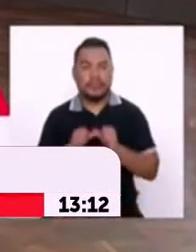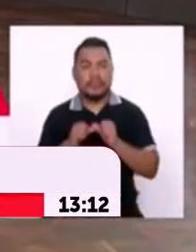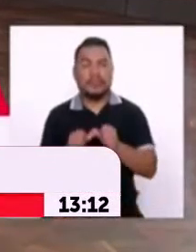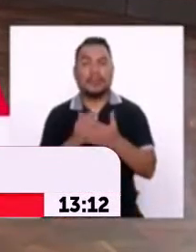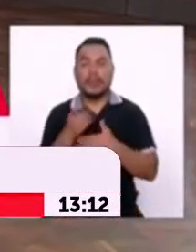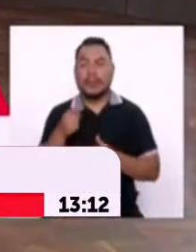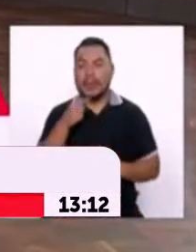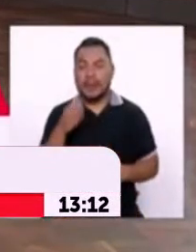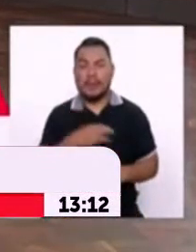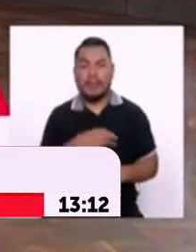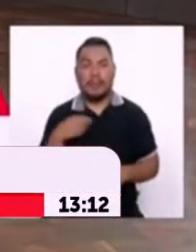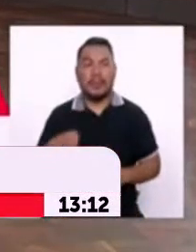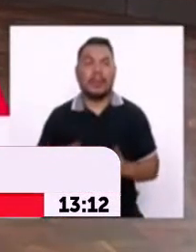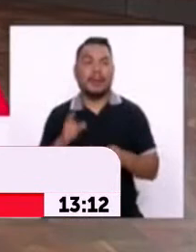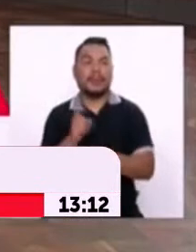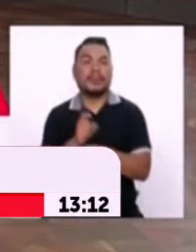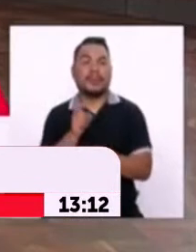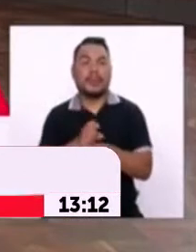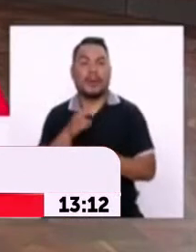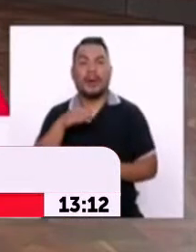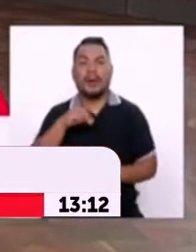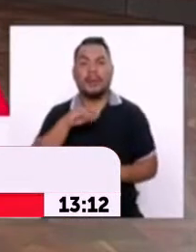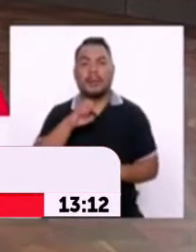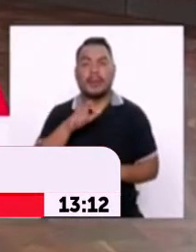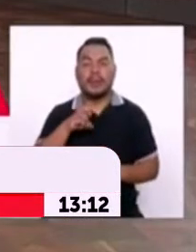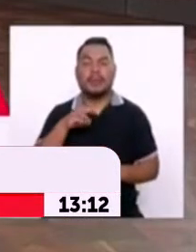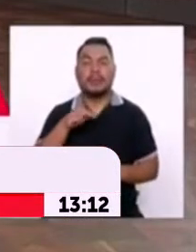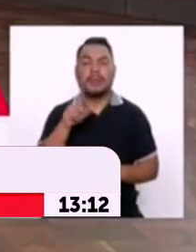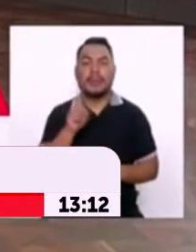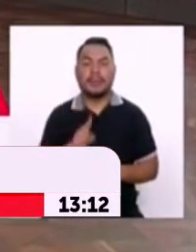Continuamos con la intervención de la señora ministra de Educación, Mañé